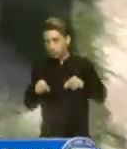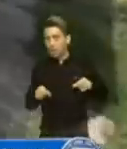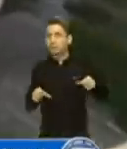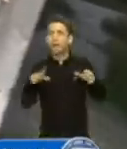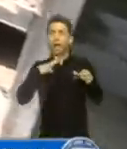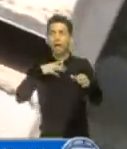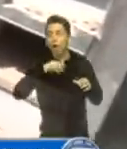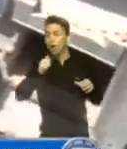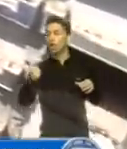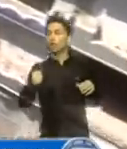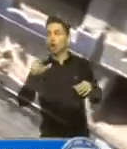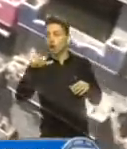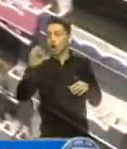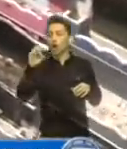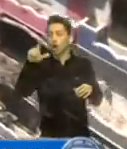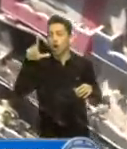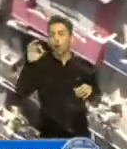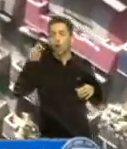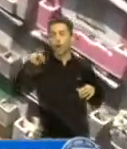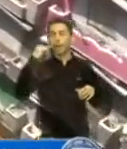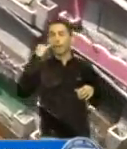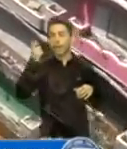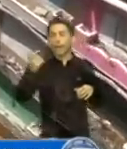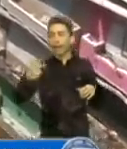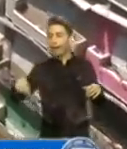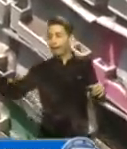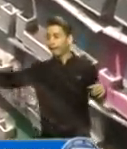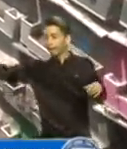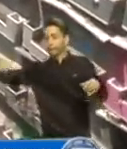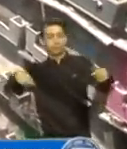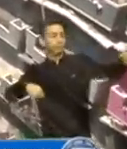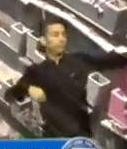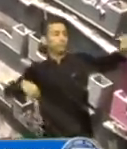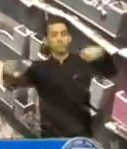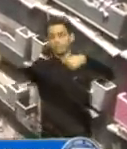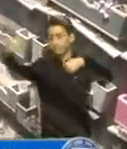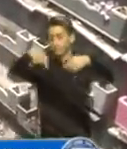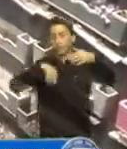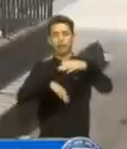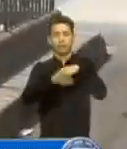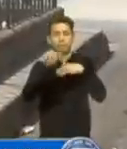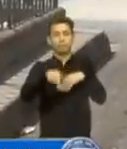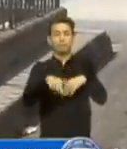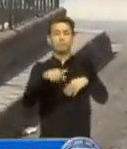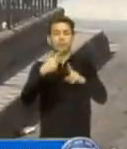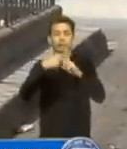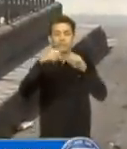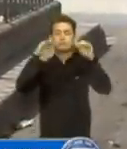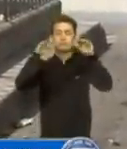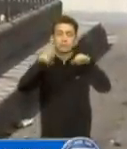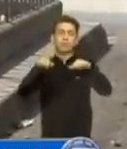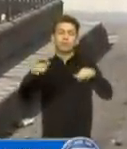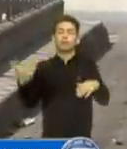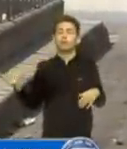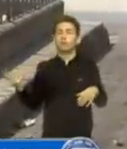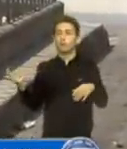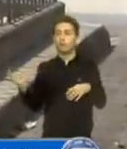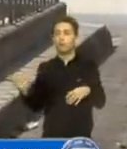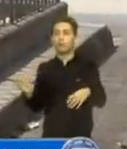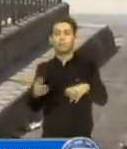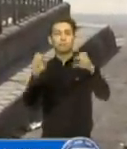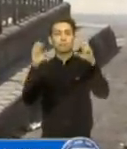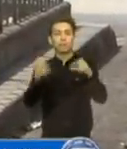mucha filtración de todo tipo de personas y que se han convertido en un ingreso